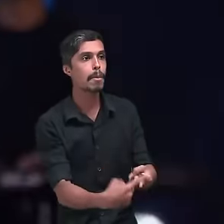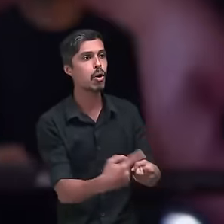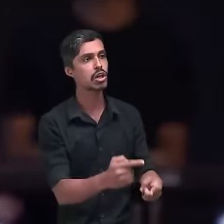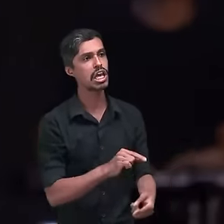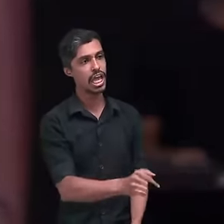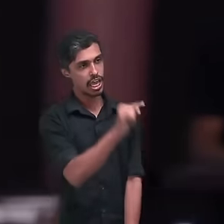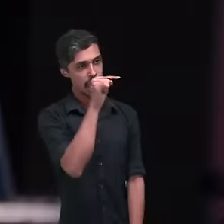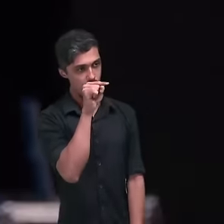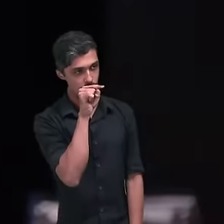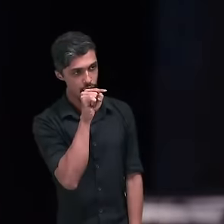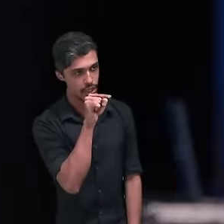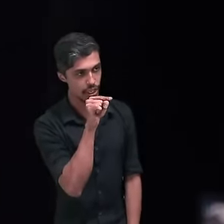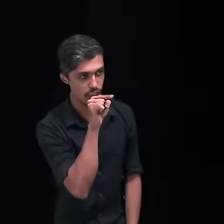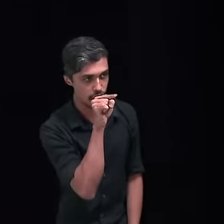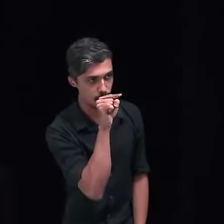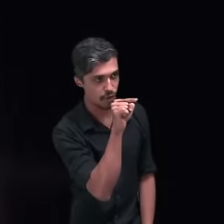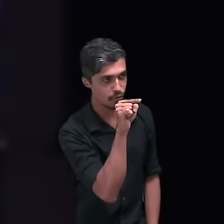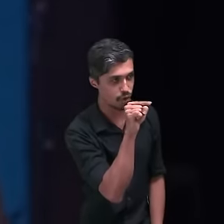sirvo".